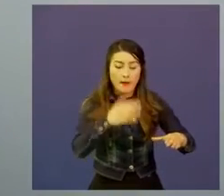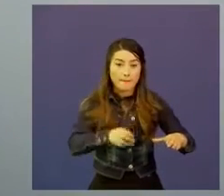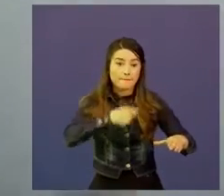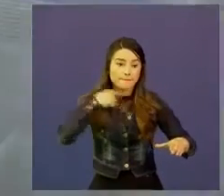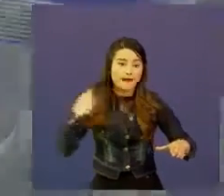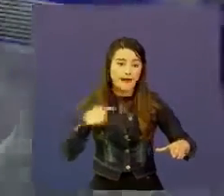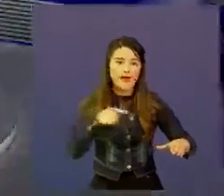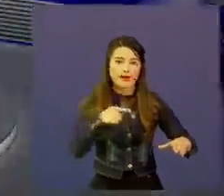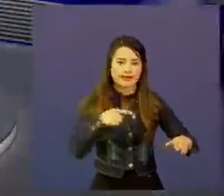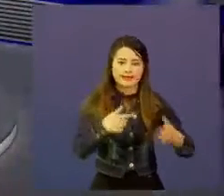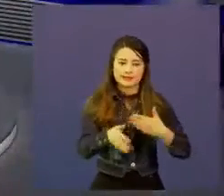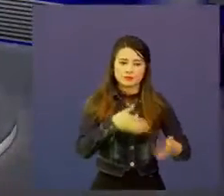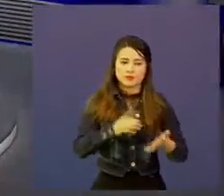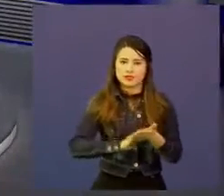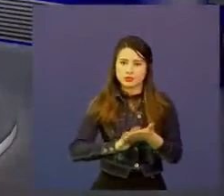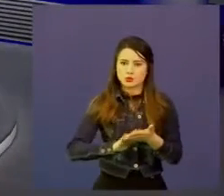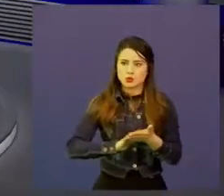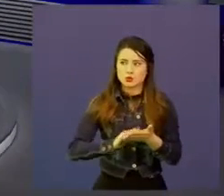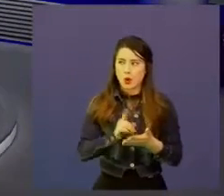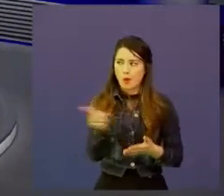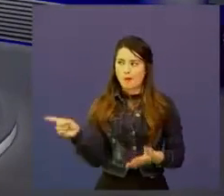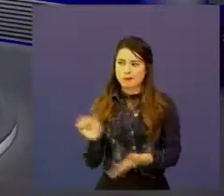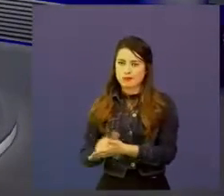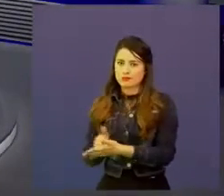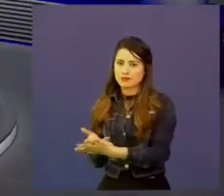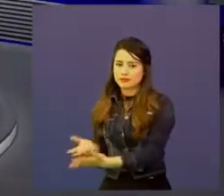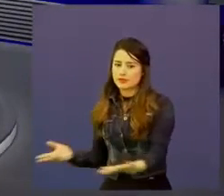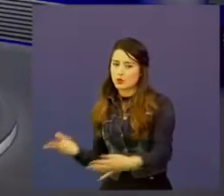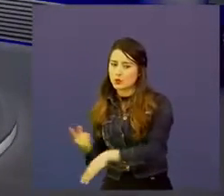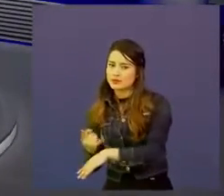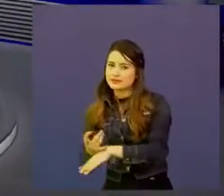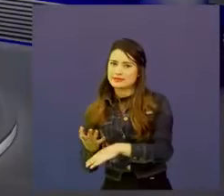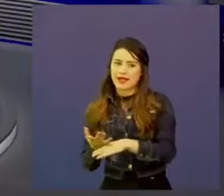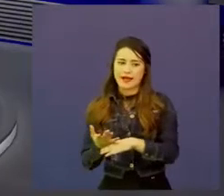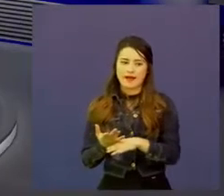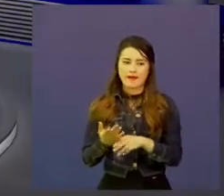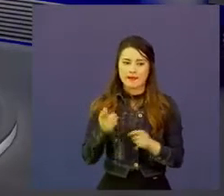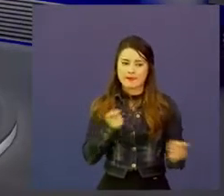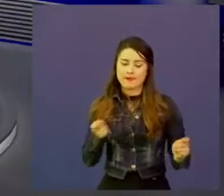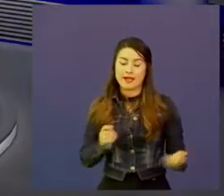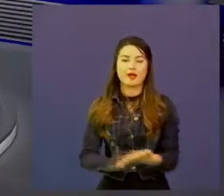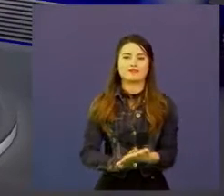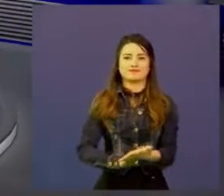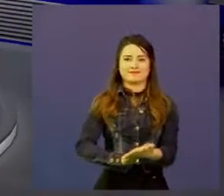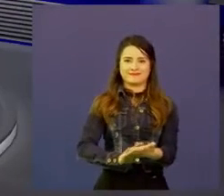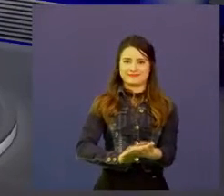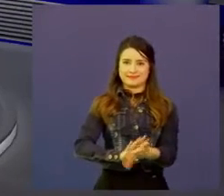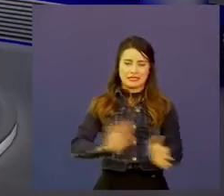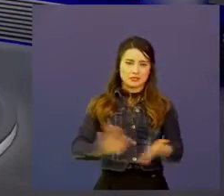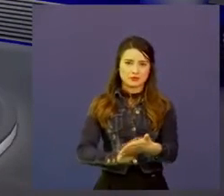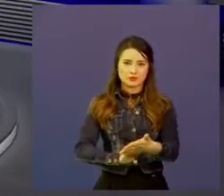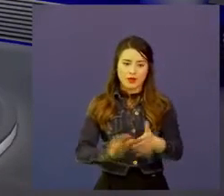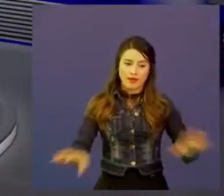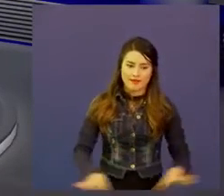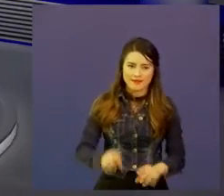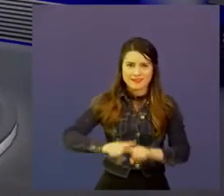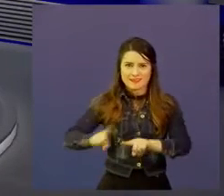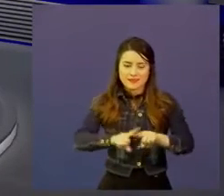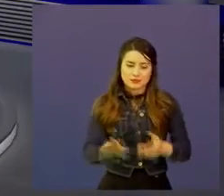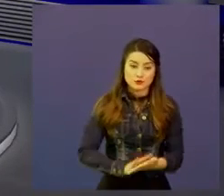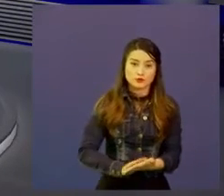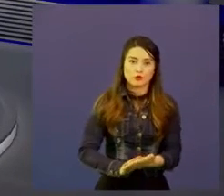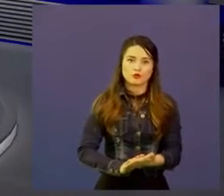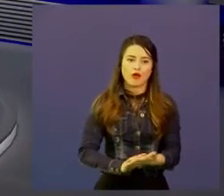soluciones, usa los recursos que tiene, con los recursos que cuenta, logra hacer diferentes actividades en el aula para motivar